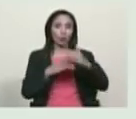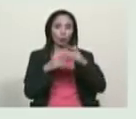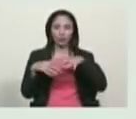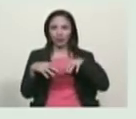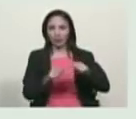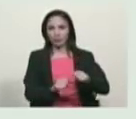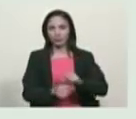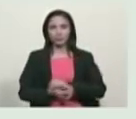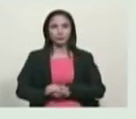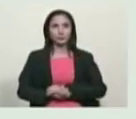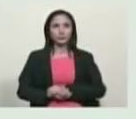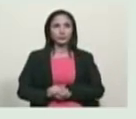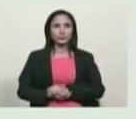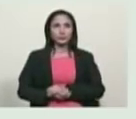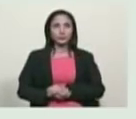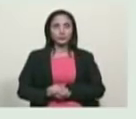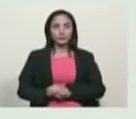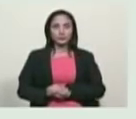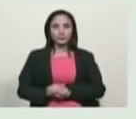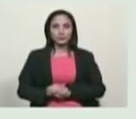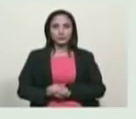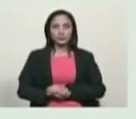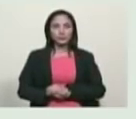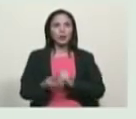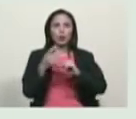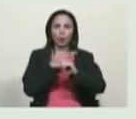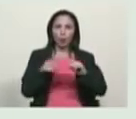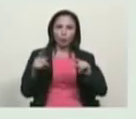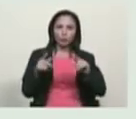intervención. Y los votantes de Vox,